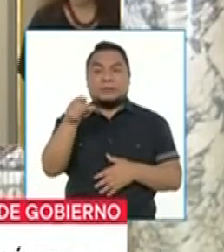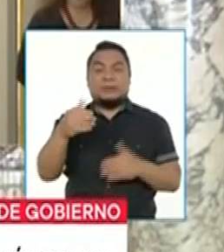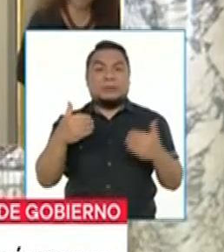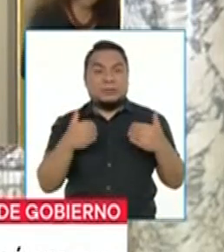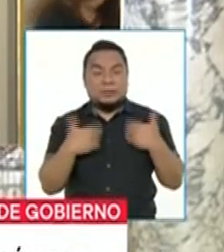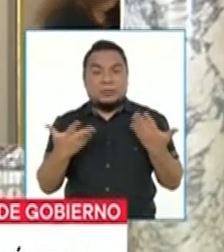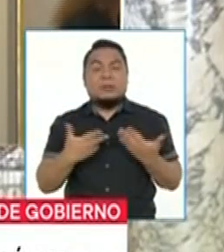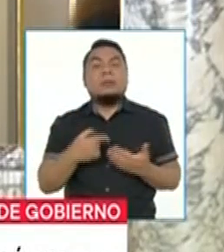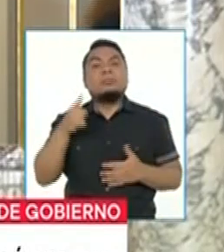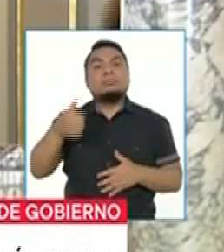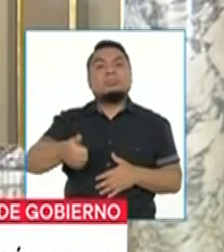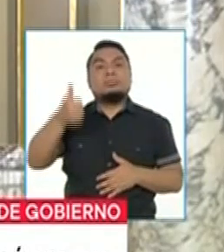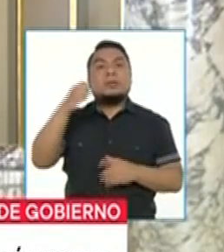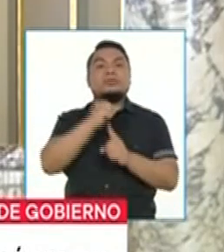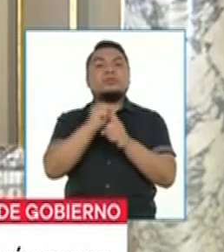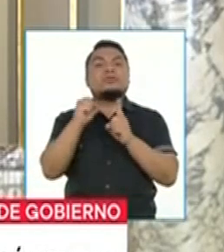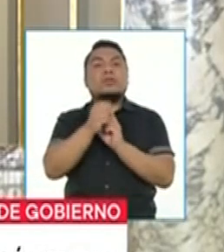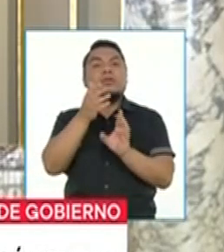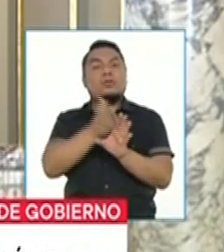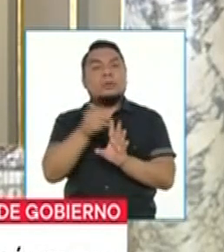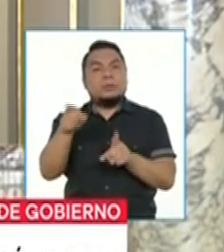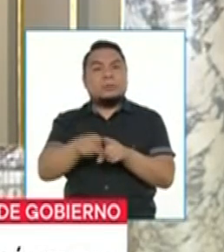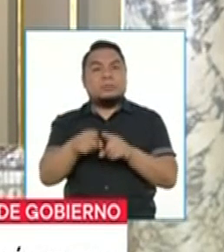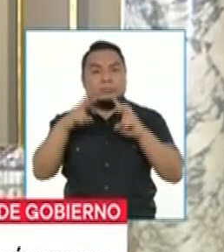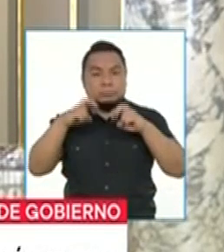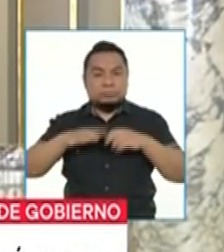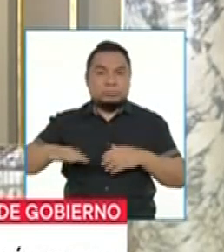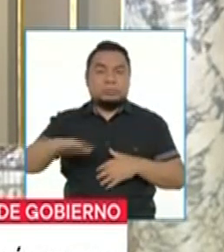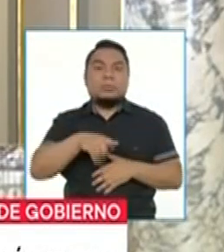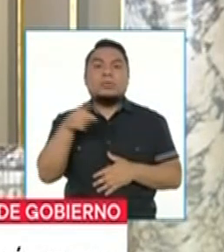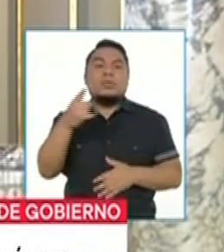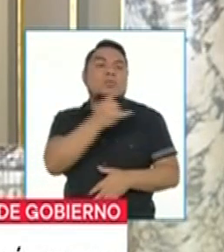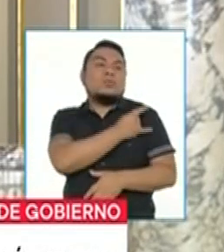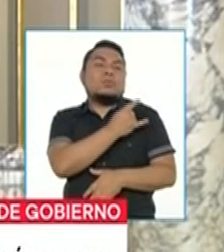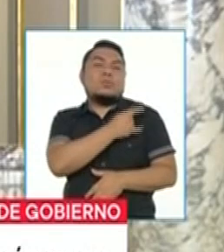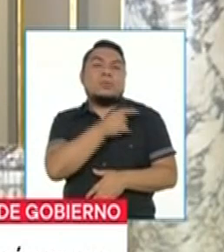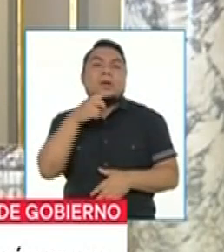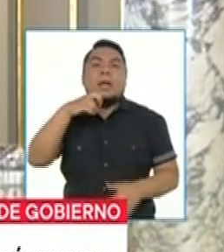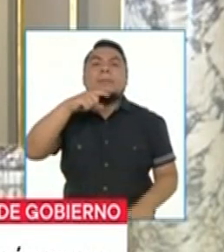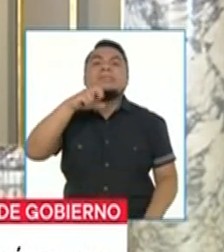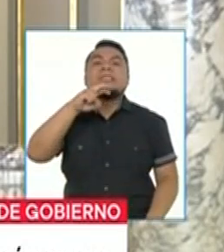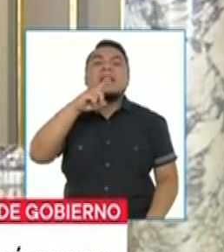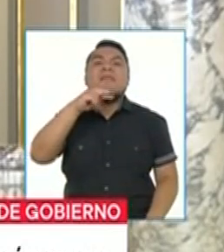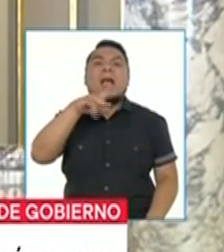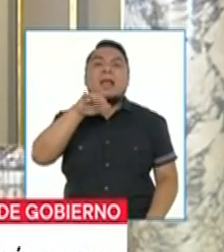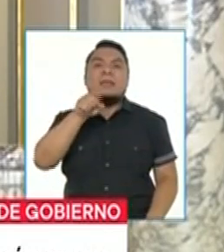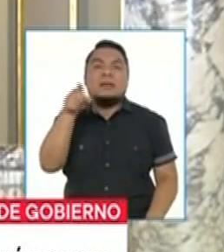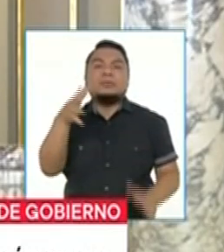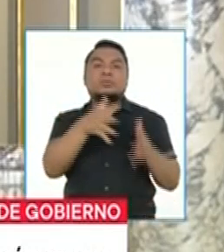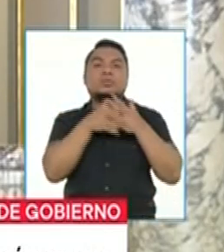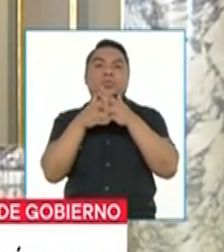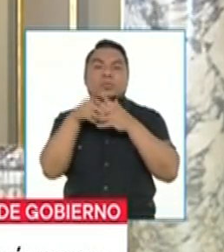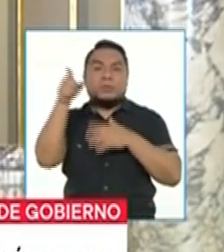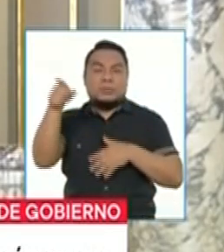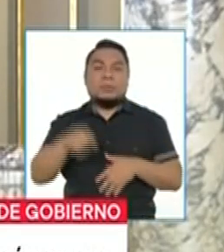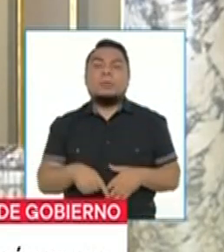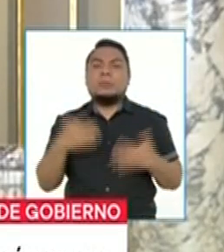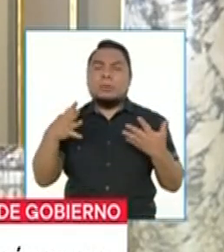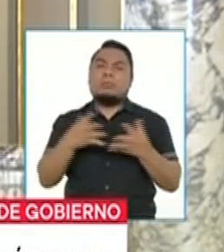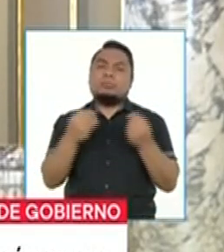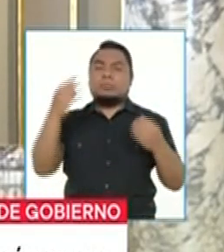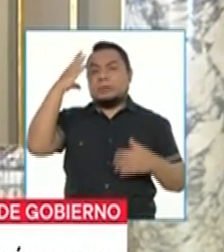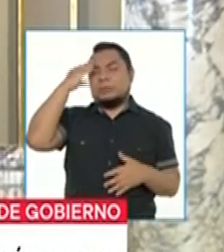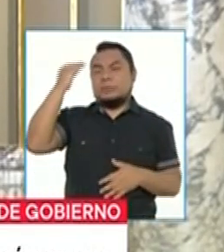igualdad de oportunidades, la igualdad de género, de la paridad en el gabinete ministerial. Muy bien, has hecho un